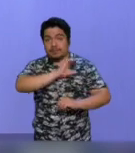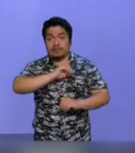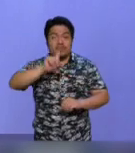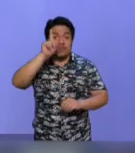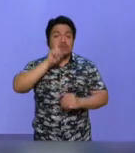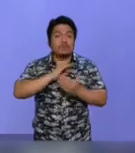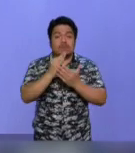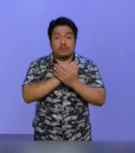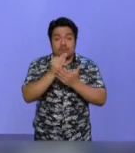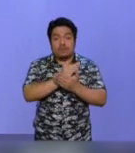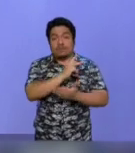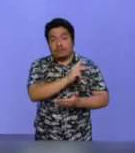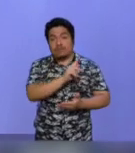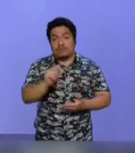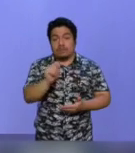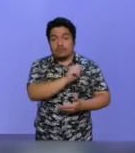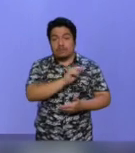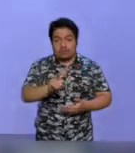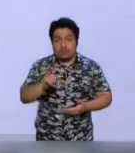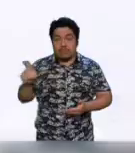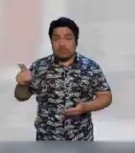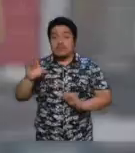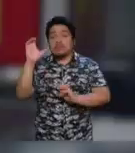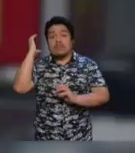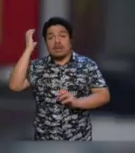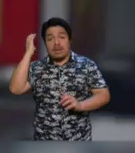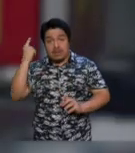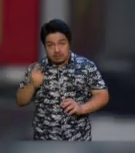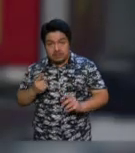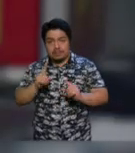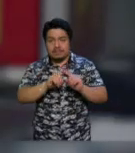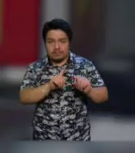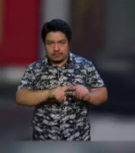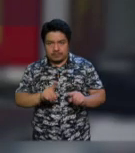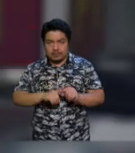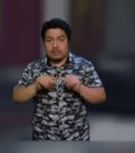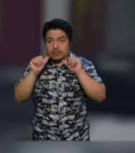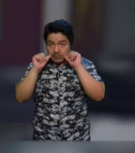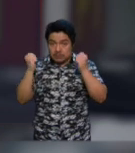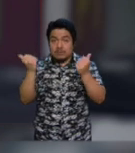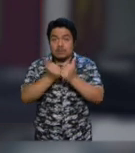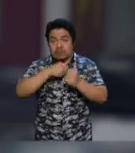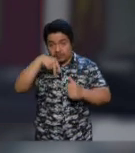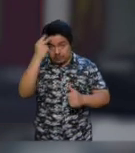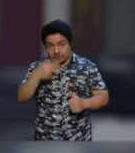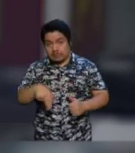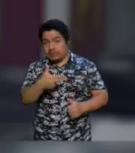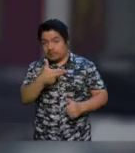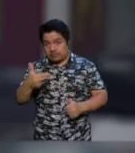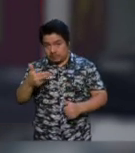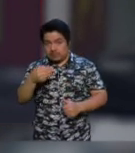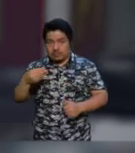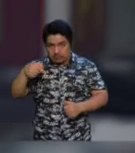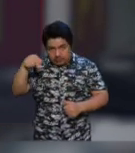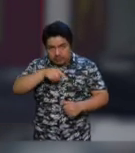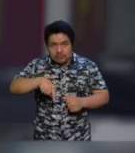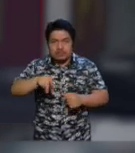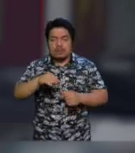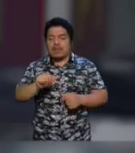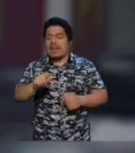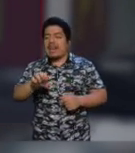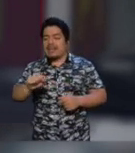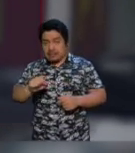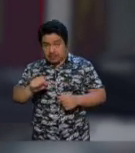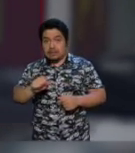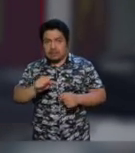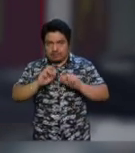gobierno por Morena, PT y Partido Verde, Clara Brugada, tuvo una reunión con integrantes de la Asociación Mexicana de Hoteles y Moteles, ante quienes destacó que una